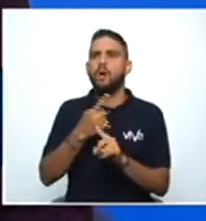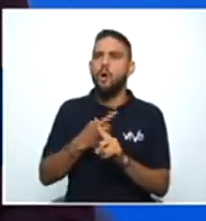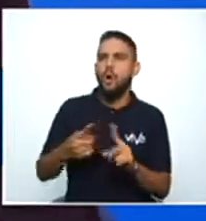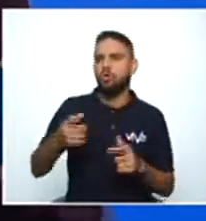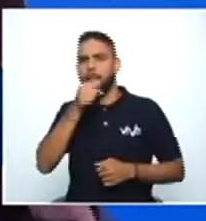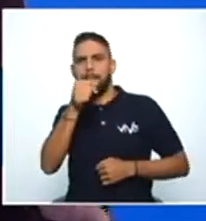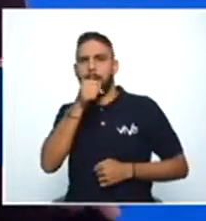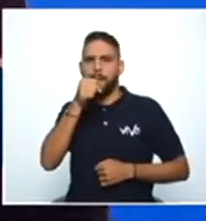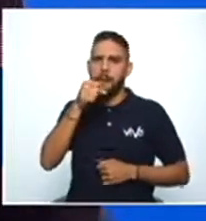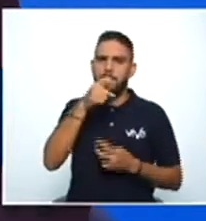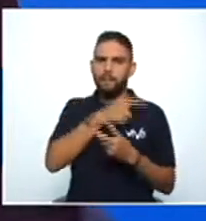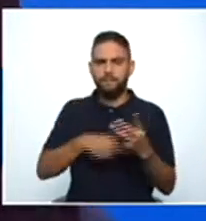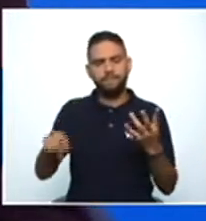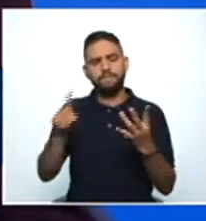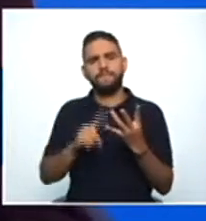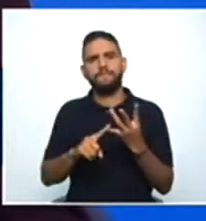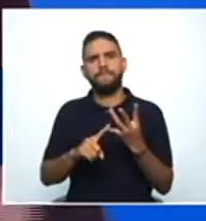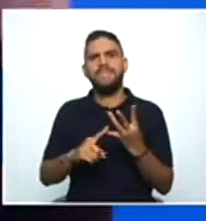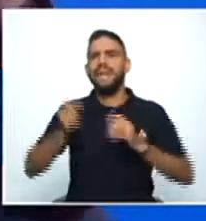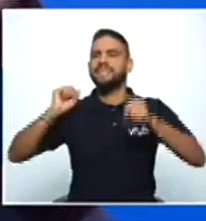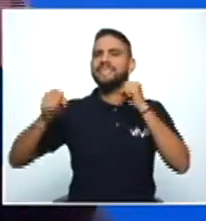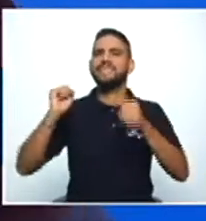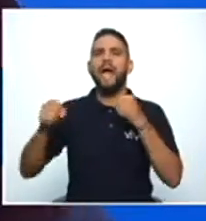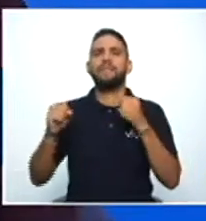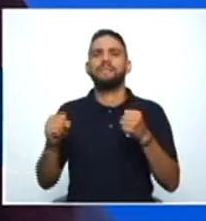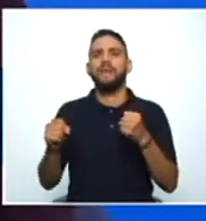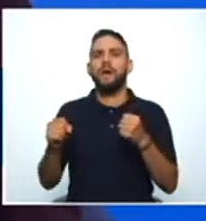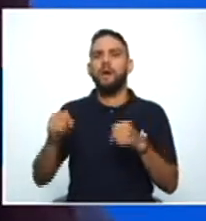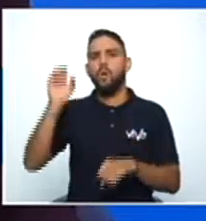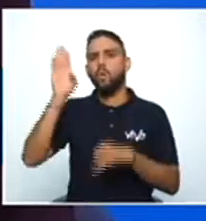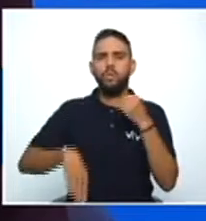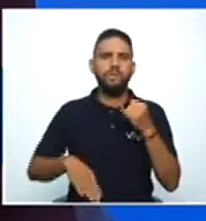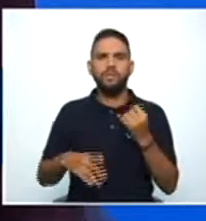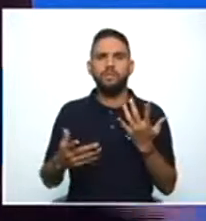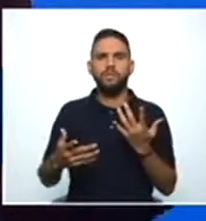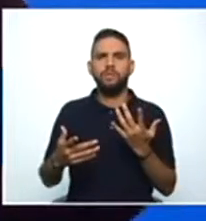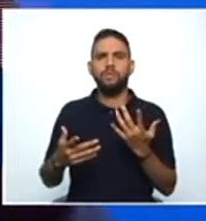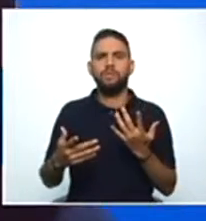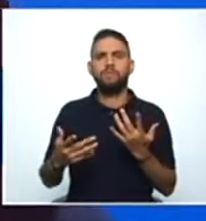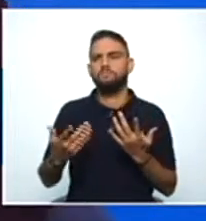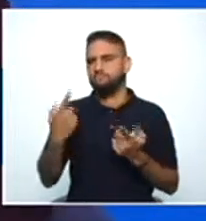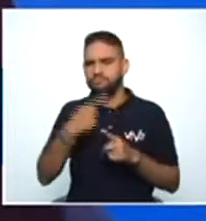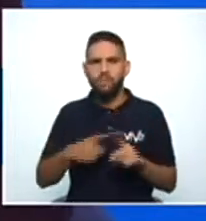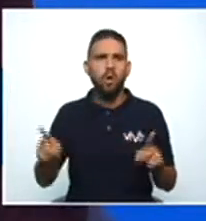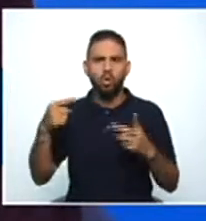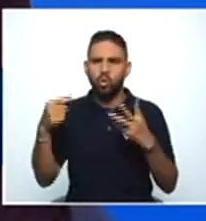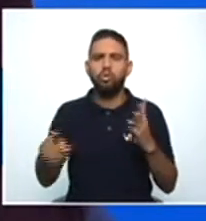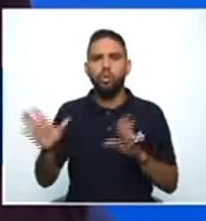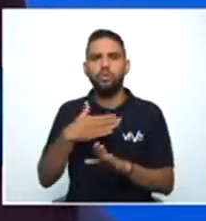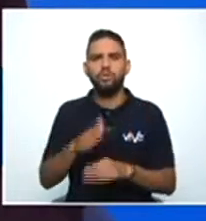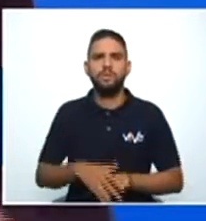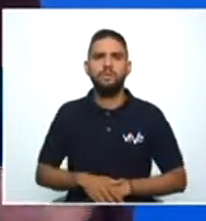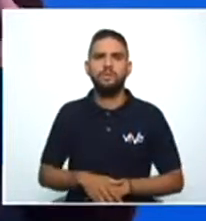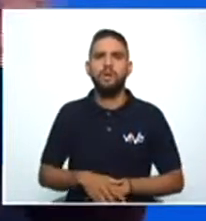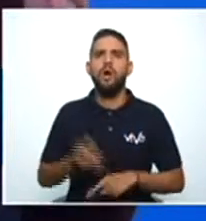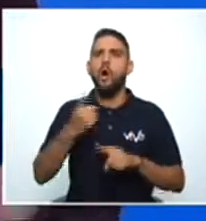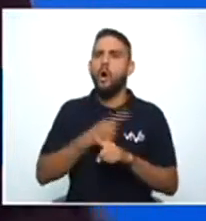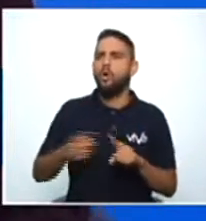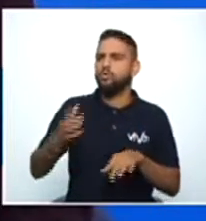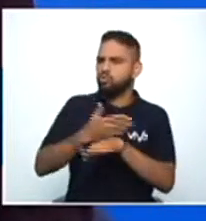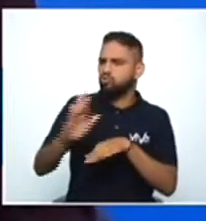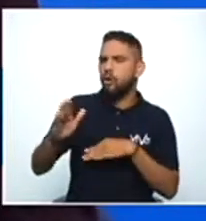el 5 por ciento artistas vinculados a la salsa y el 8% de artistas vinculados al rock asimismo existe otro 8% que está distribuido